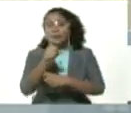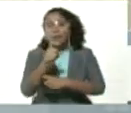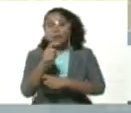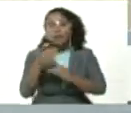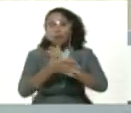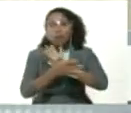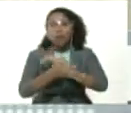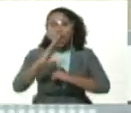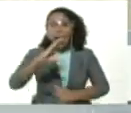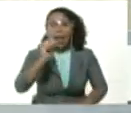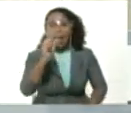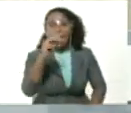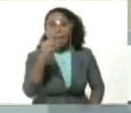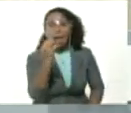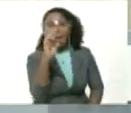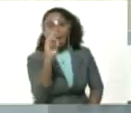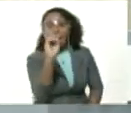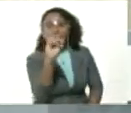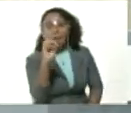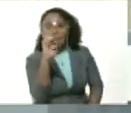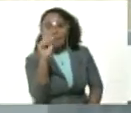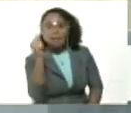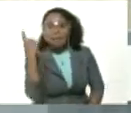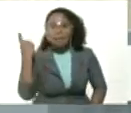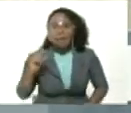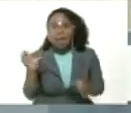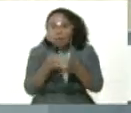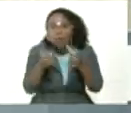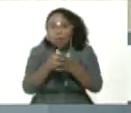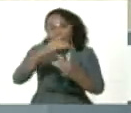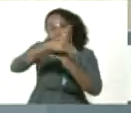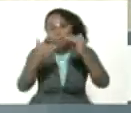Confremarca, allá en el sector El Bajo,